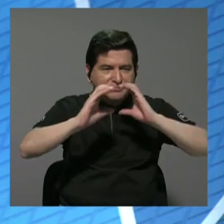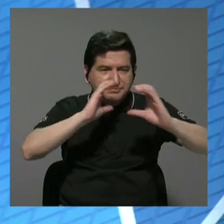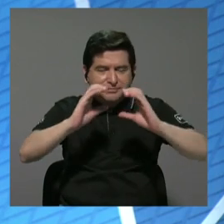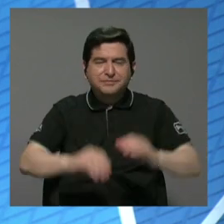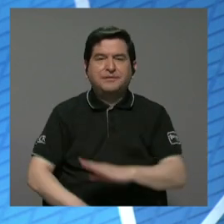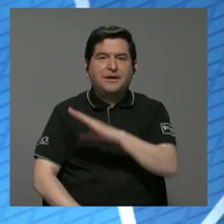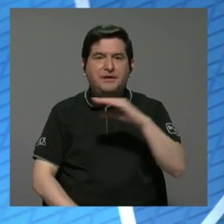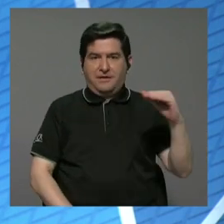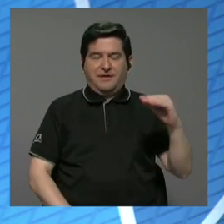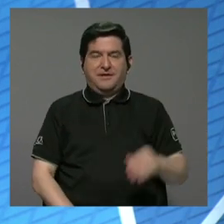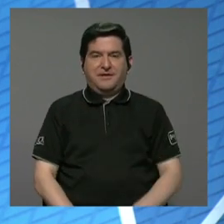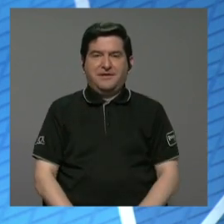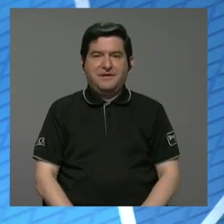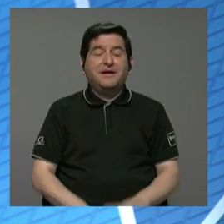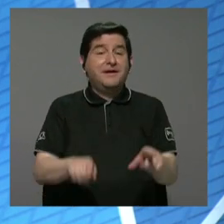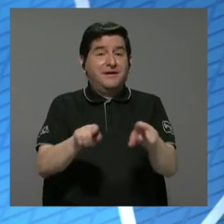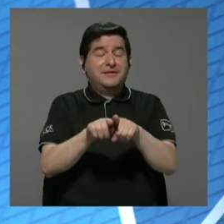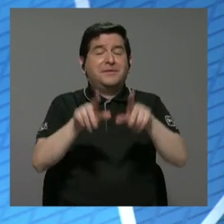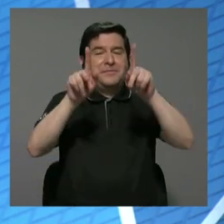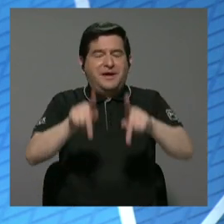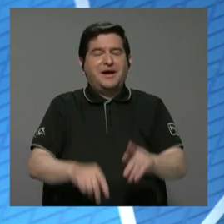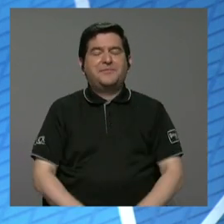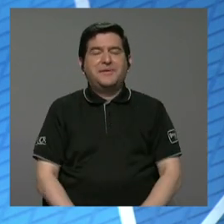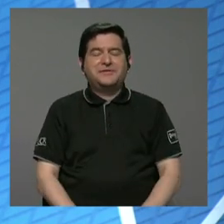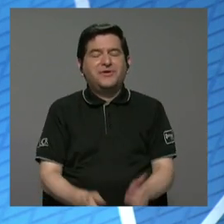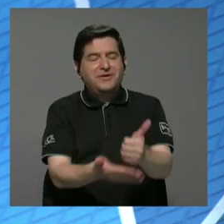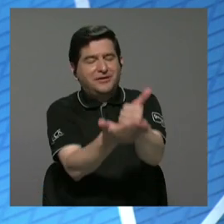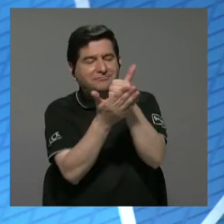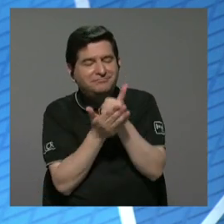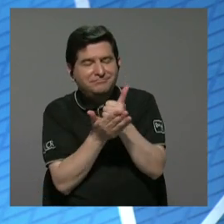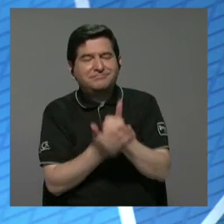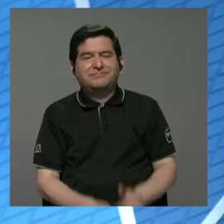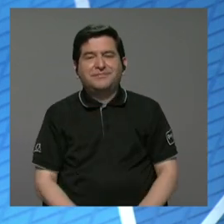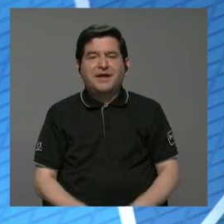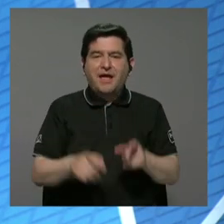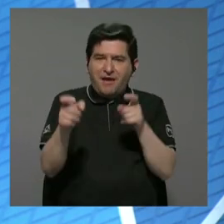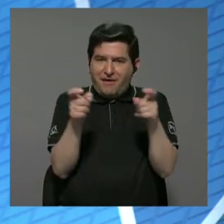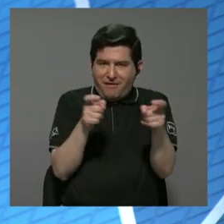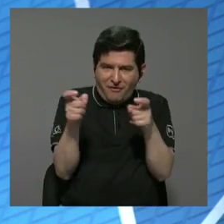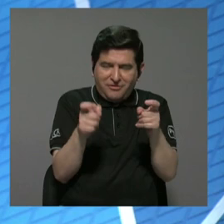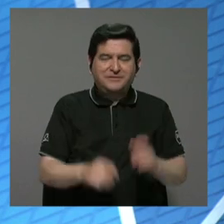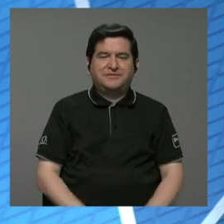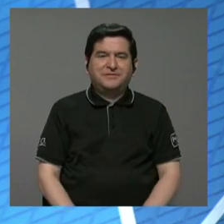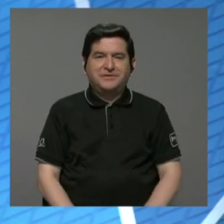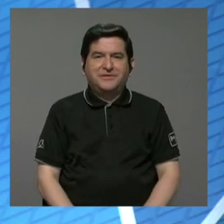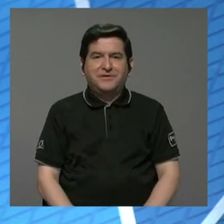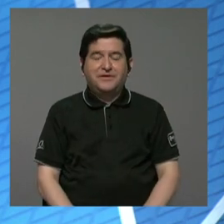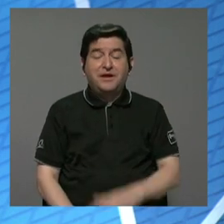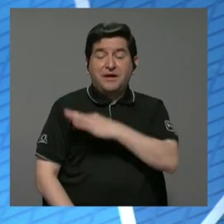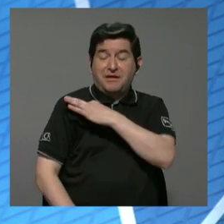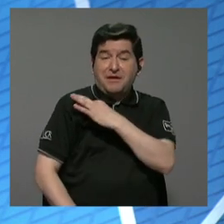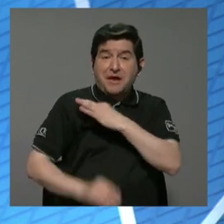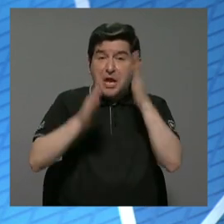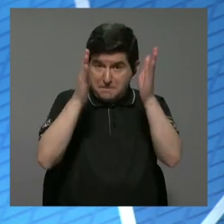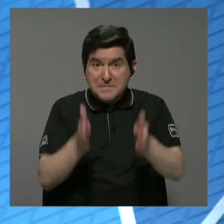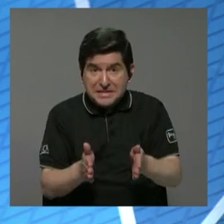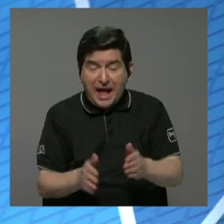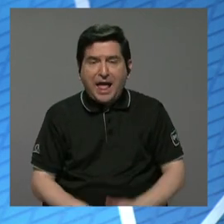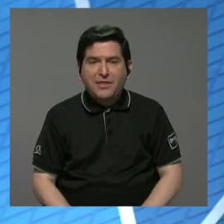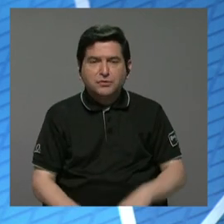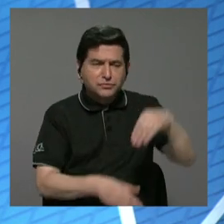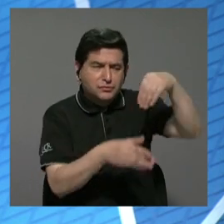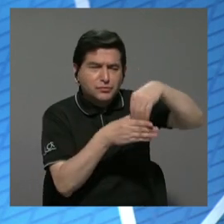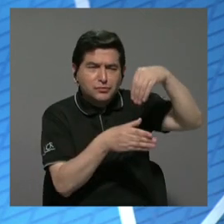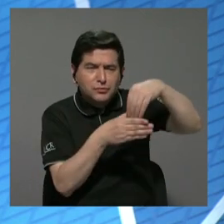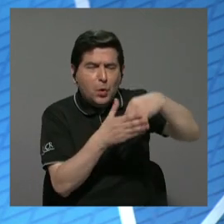por supuesto, a las personas que nos han colaborado en la conducción, en como invitados, que han